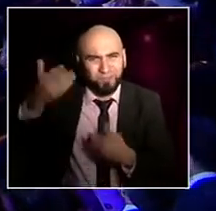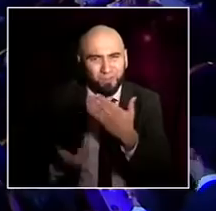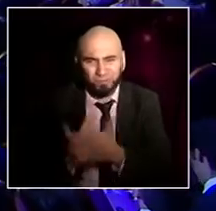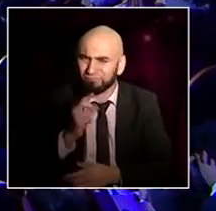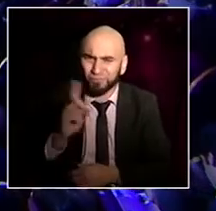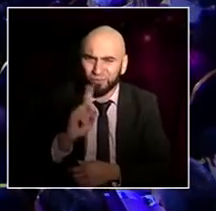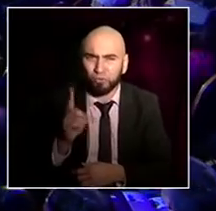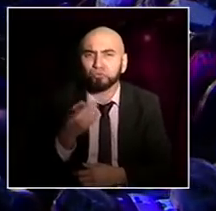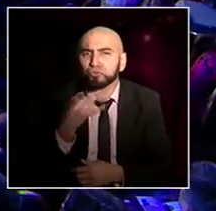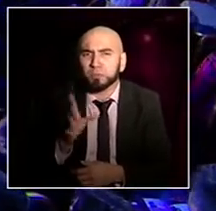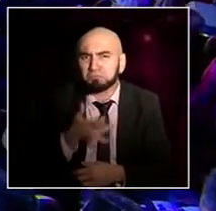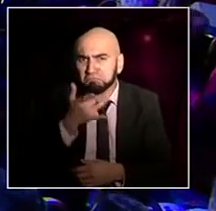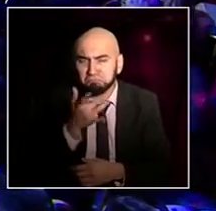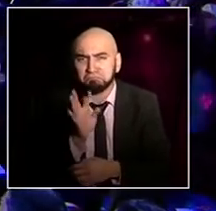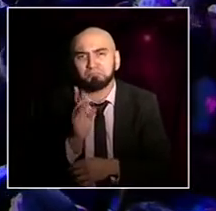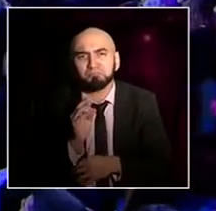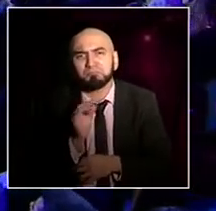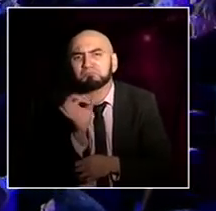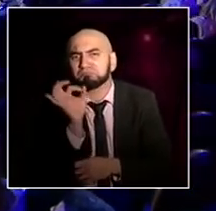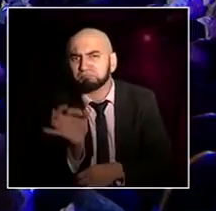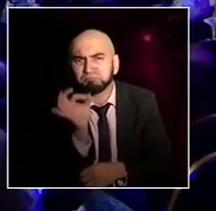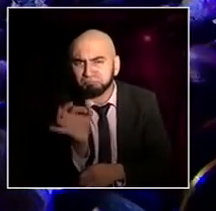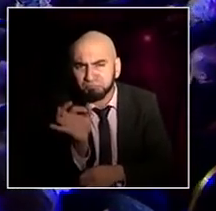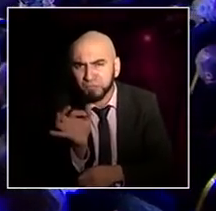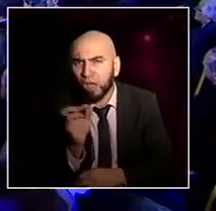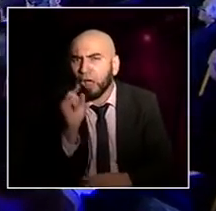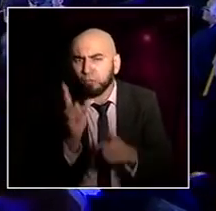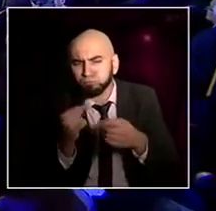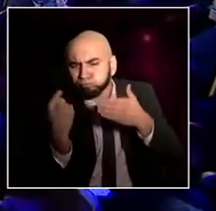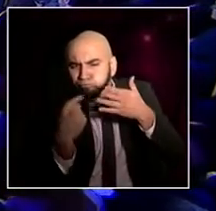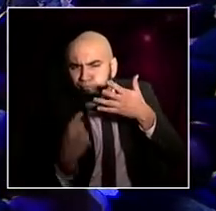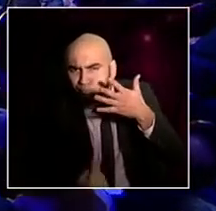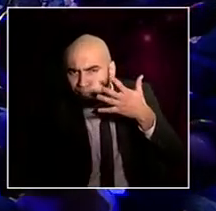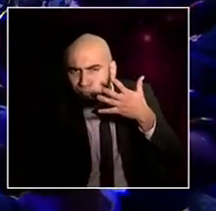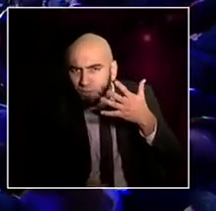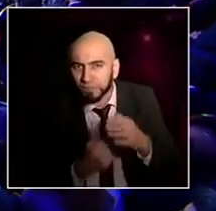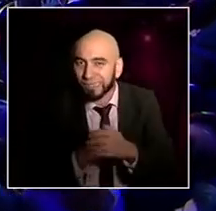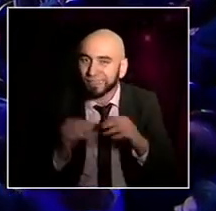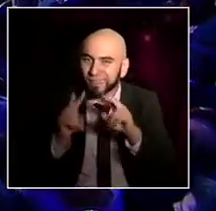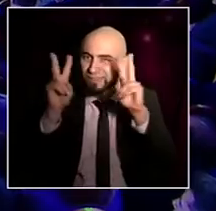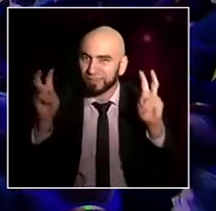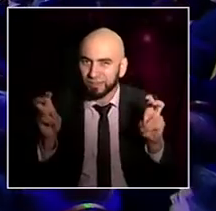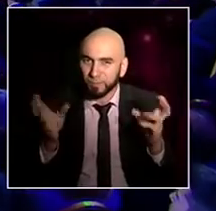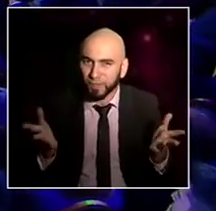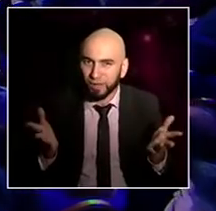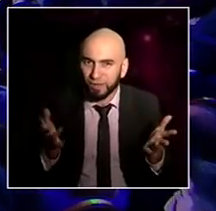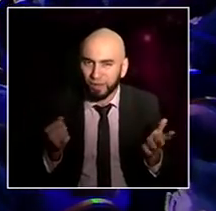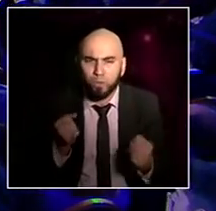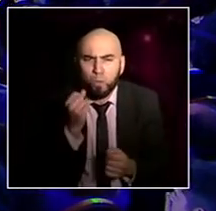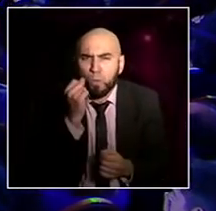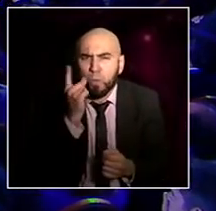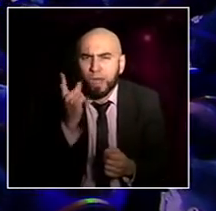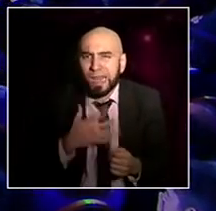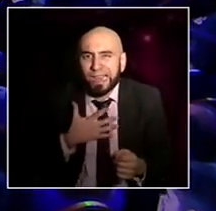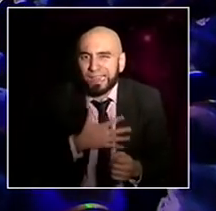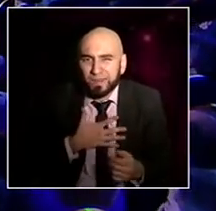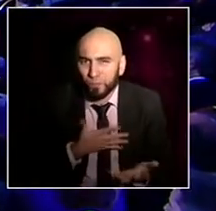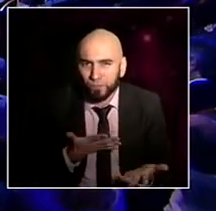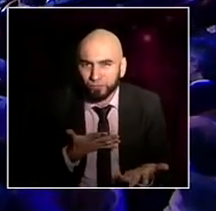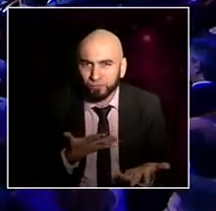quiero mencionar algunas implicaciones de este tema de qué especie queremos ser. Y lo primero es que